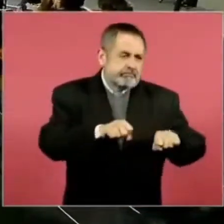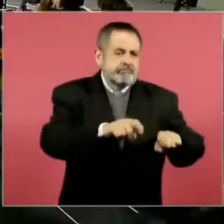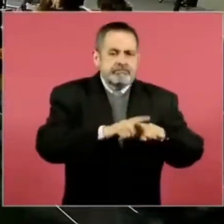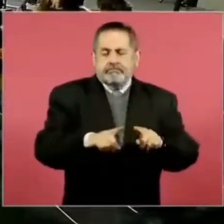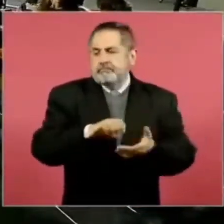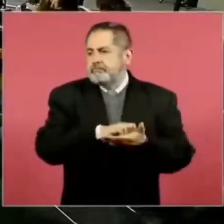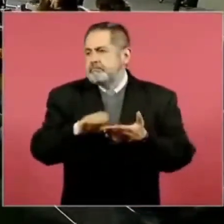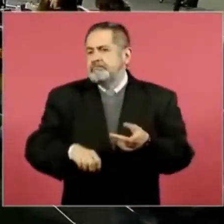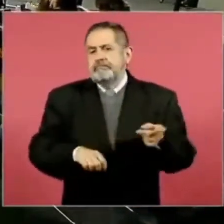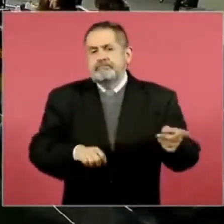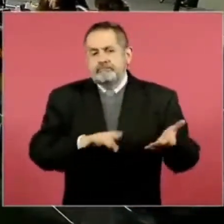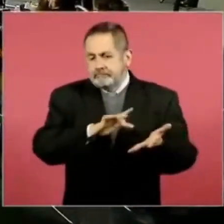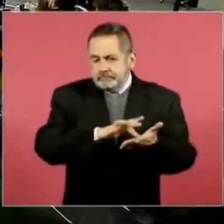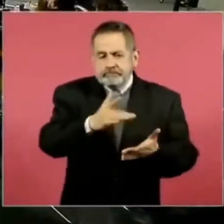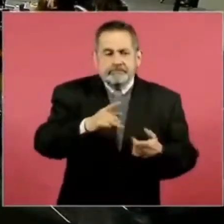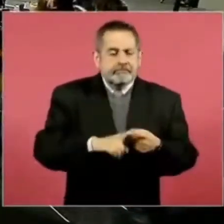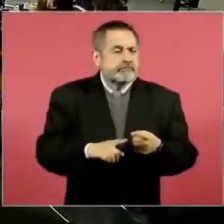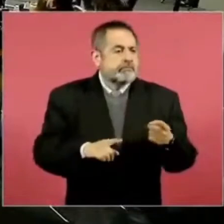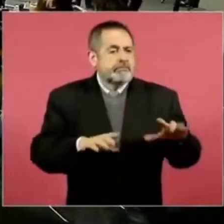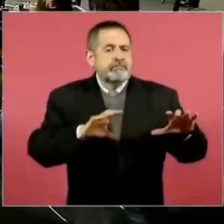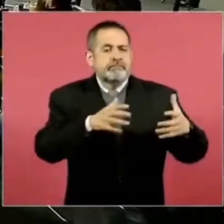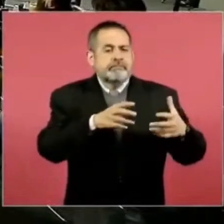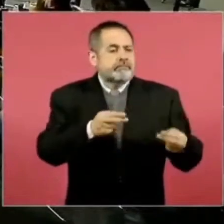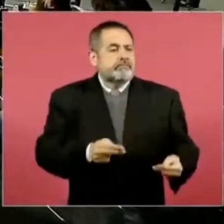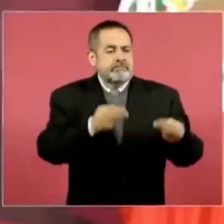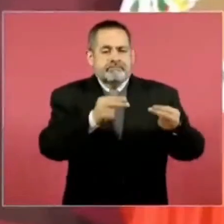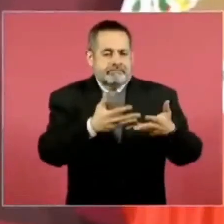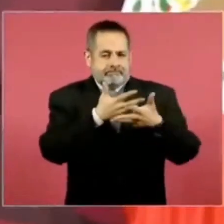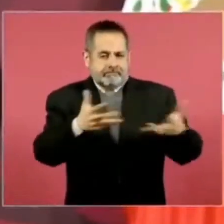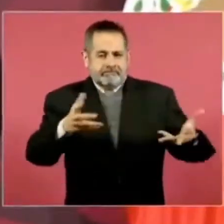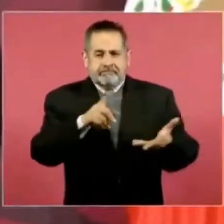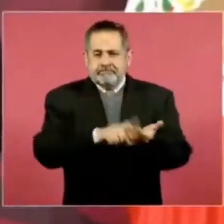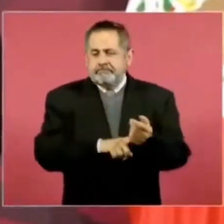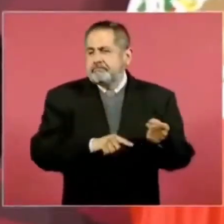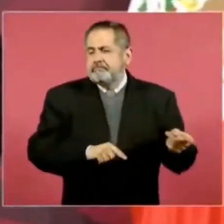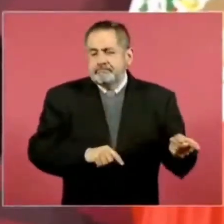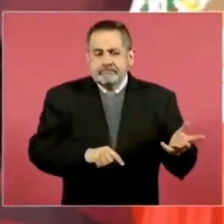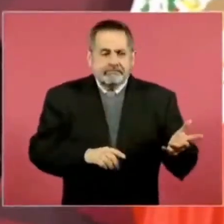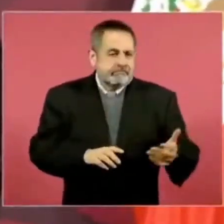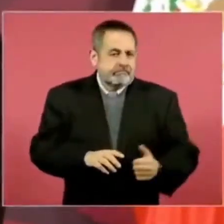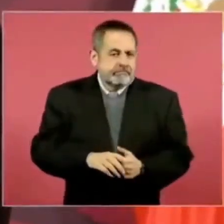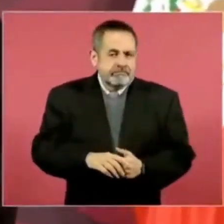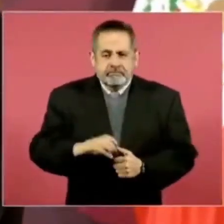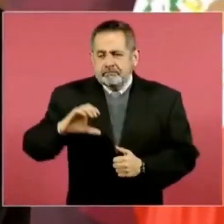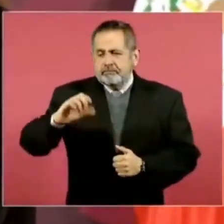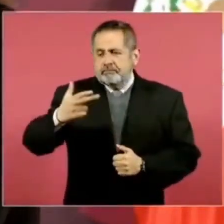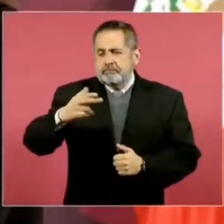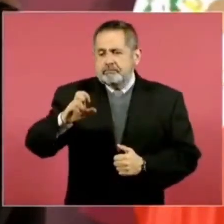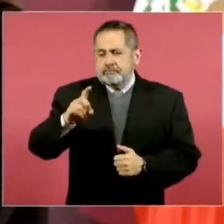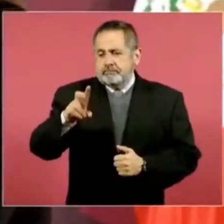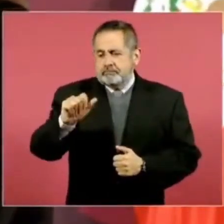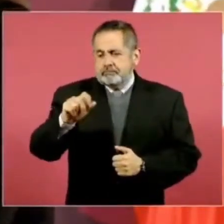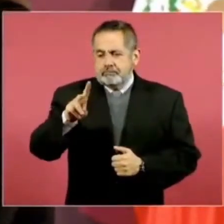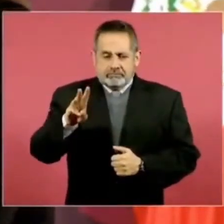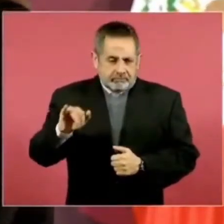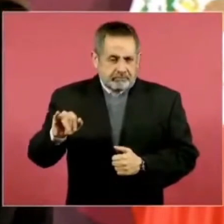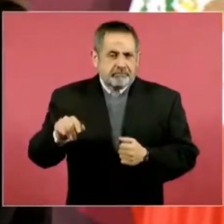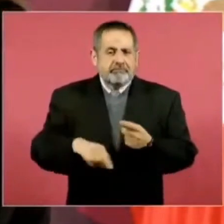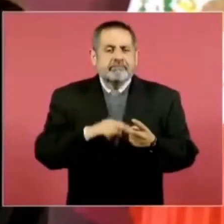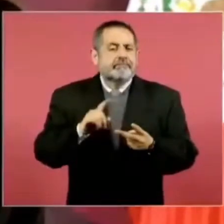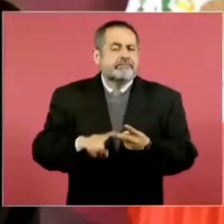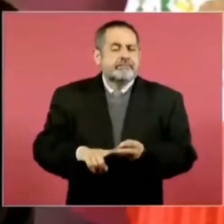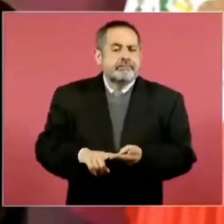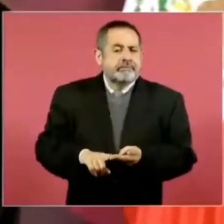a las cadenas comerciales de Chedraui,